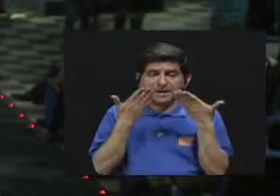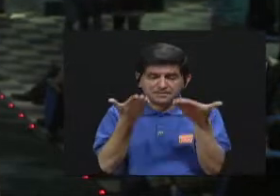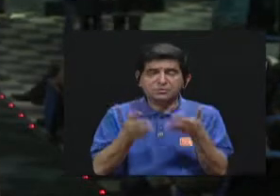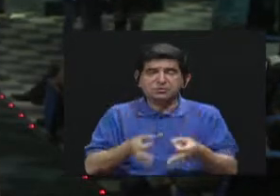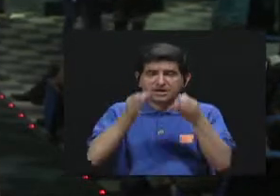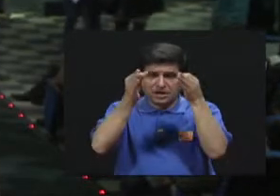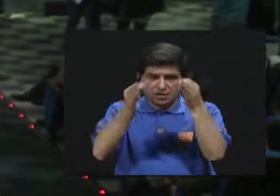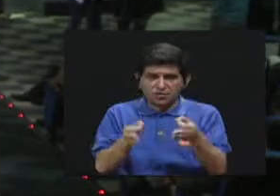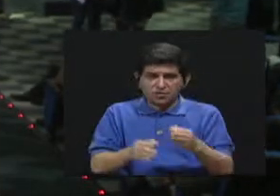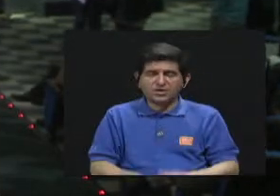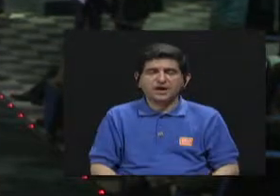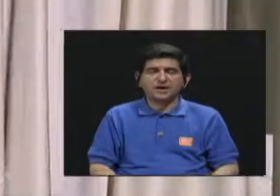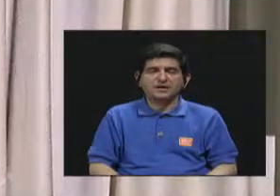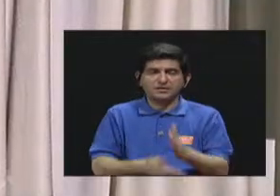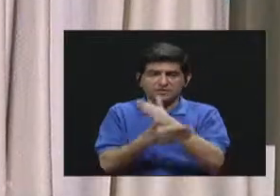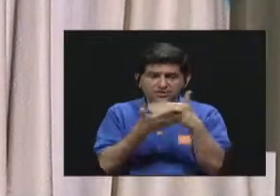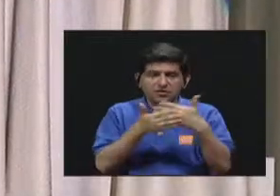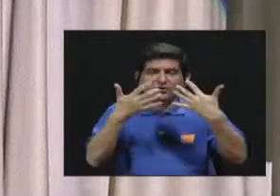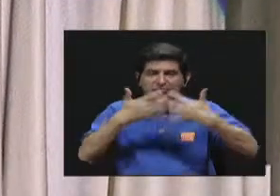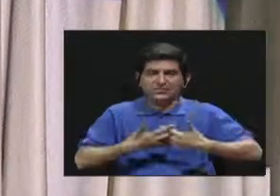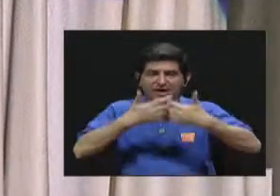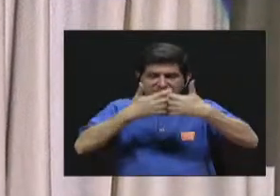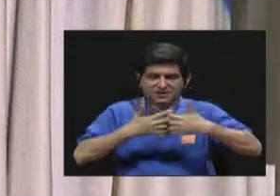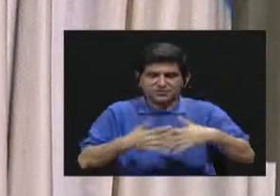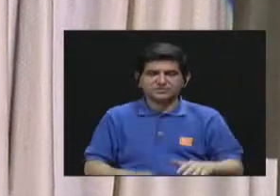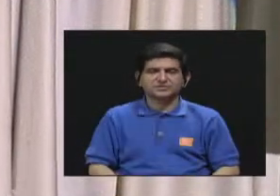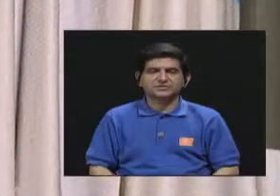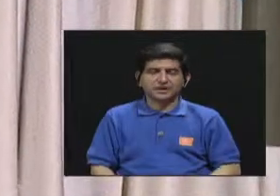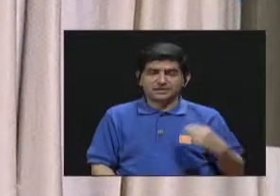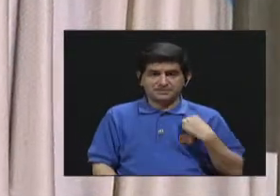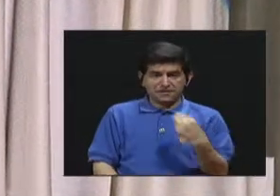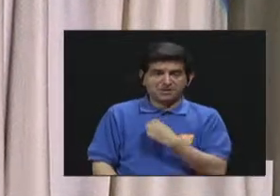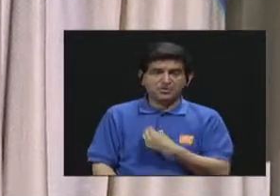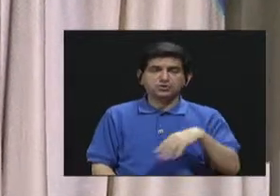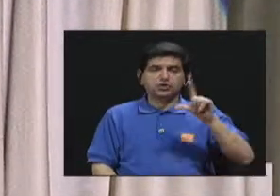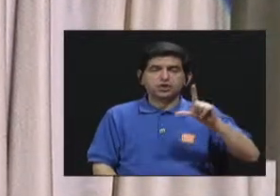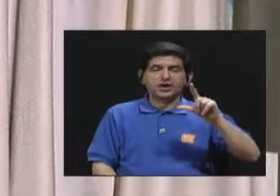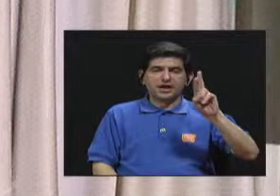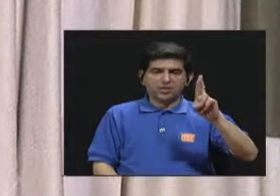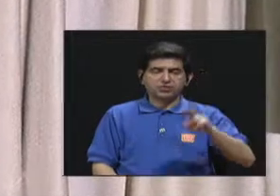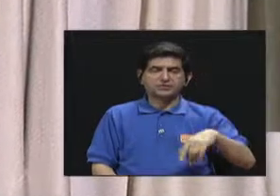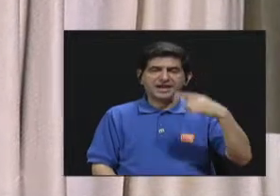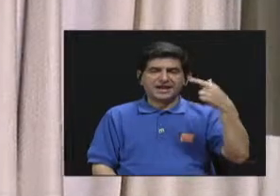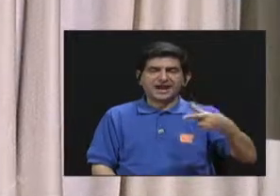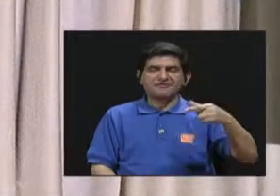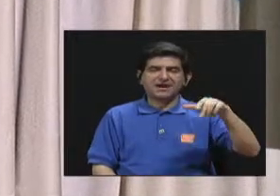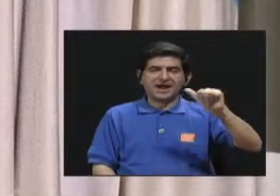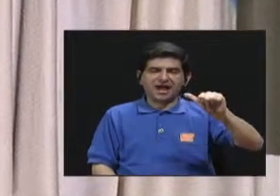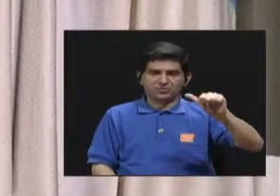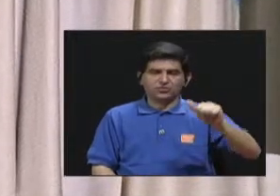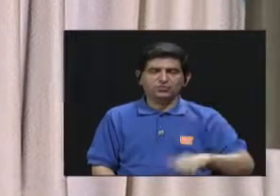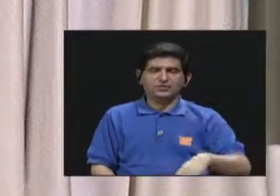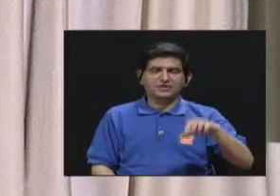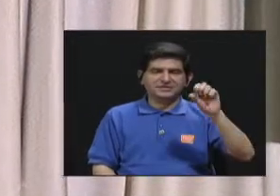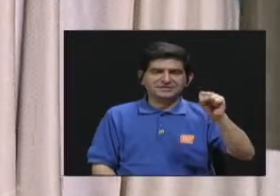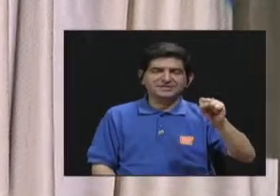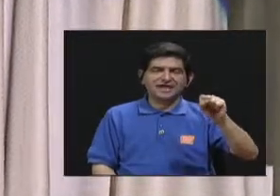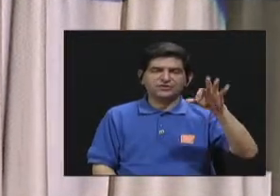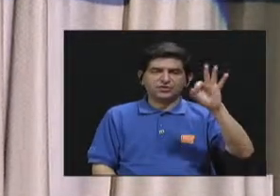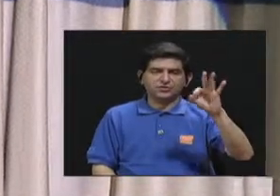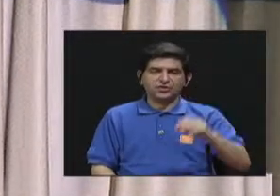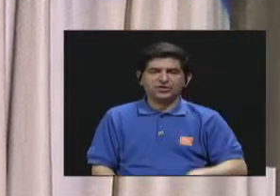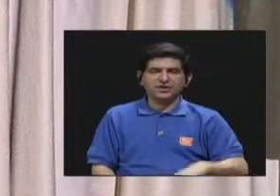de la sección de industria, integrado por Lorena Roset, Gabriel Amdur, Sandro Fiorín,